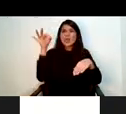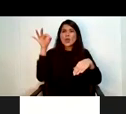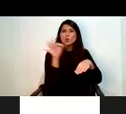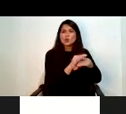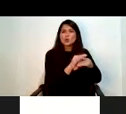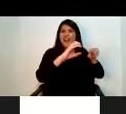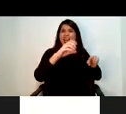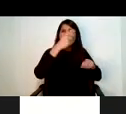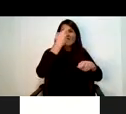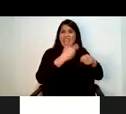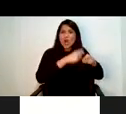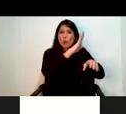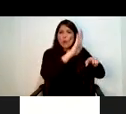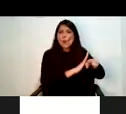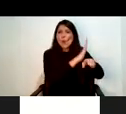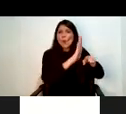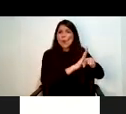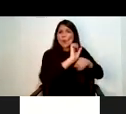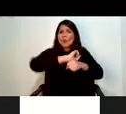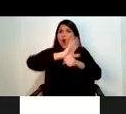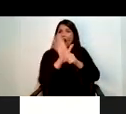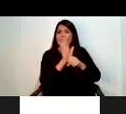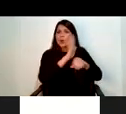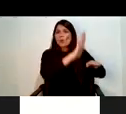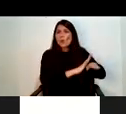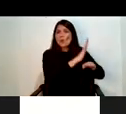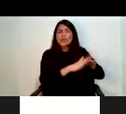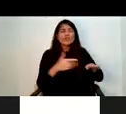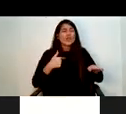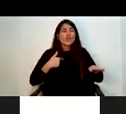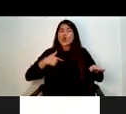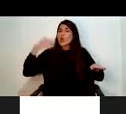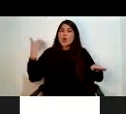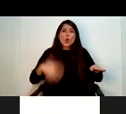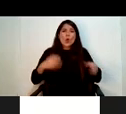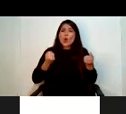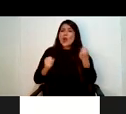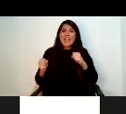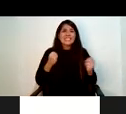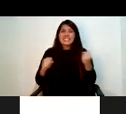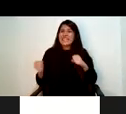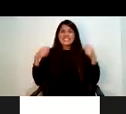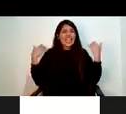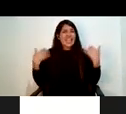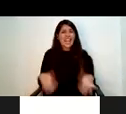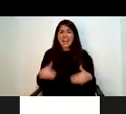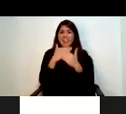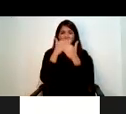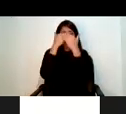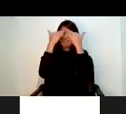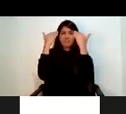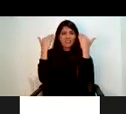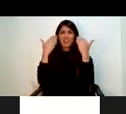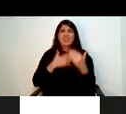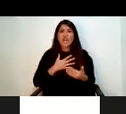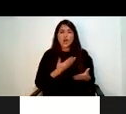en el fierro, en el acero. Entonces me dice, estoy con un estrés terrible. Quiero